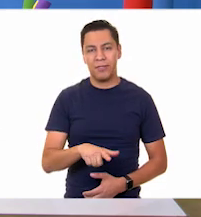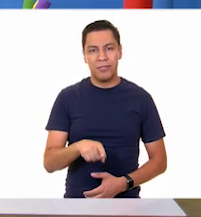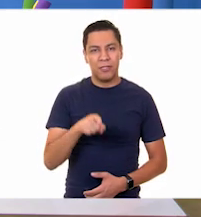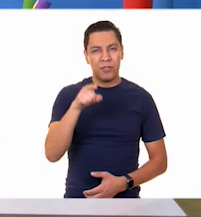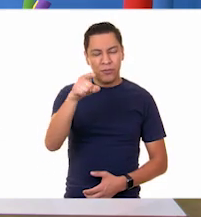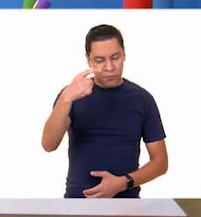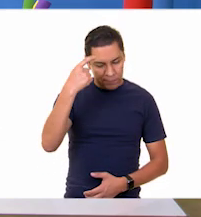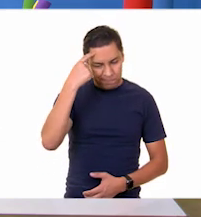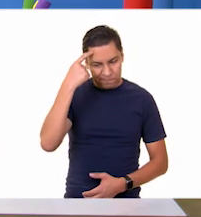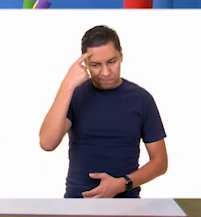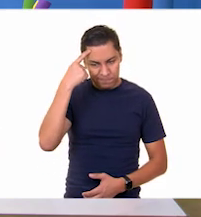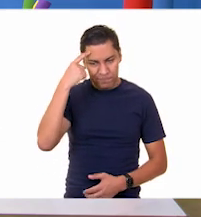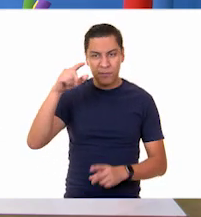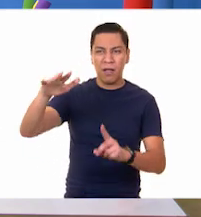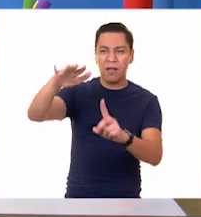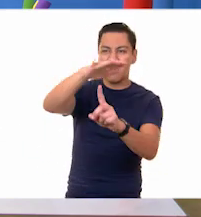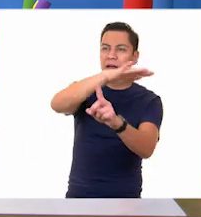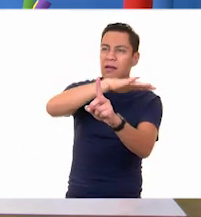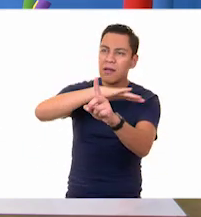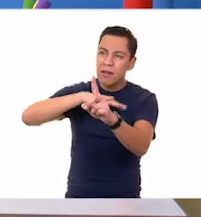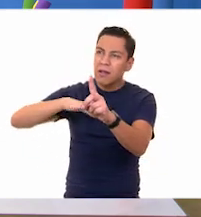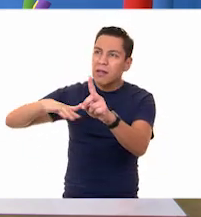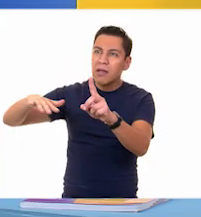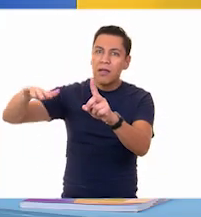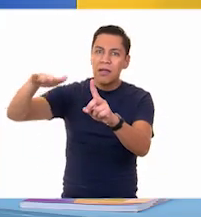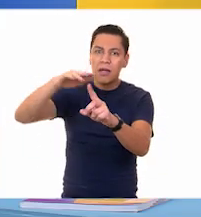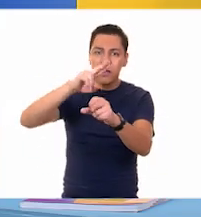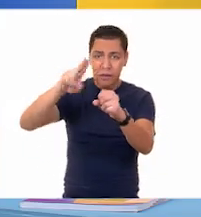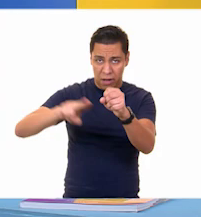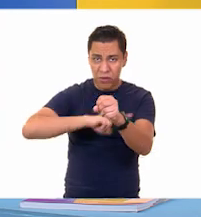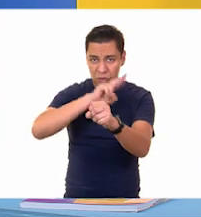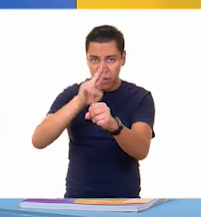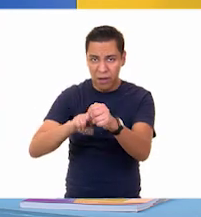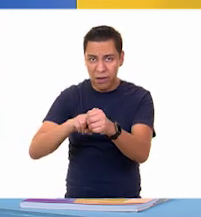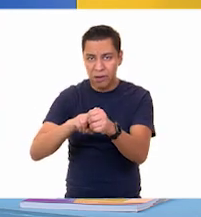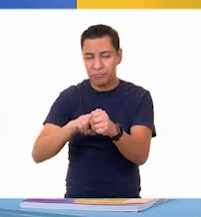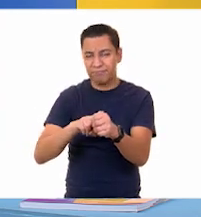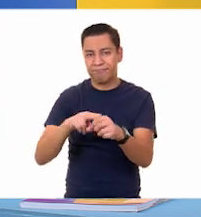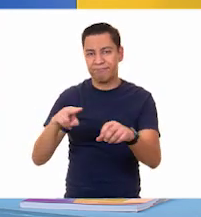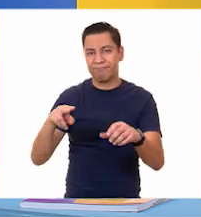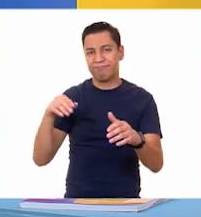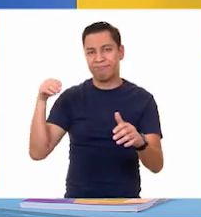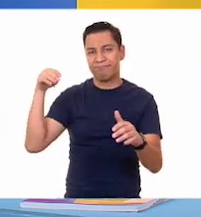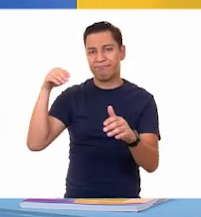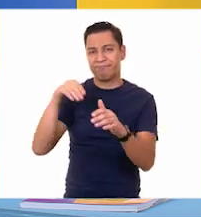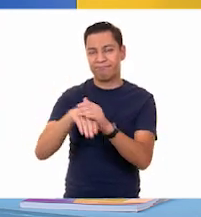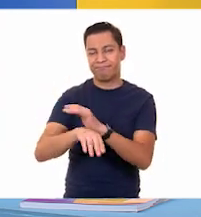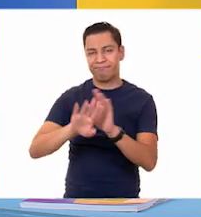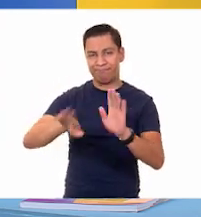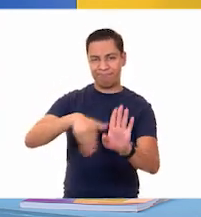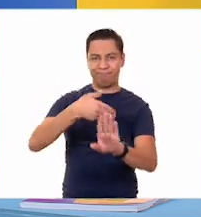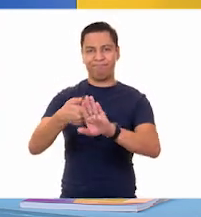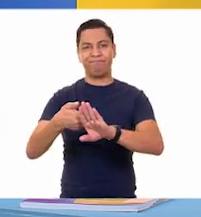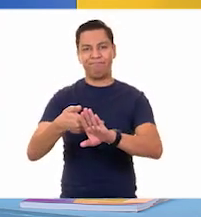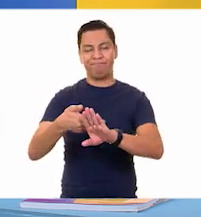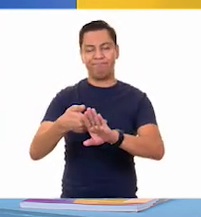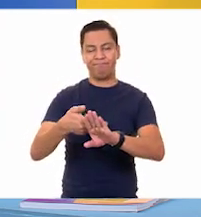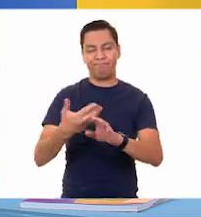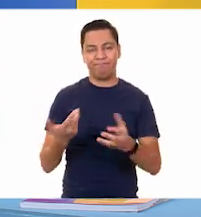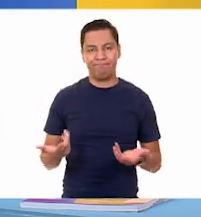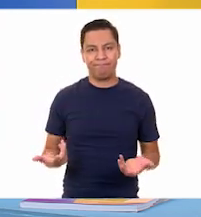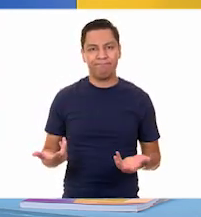relacionado con el deterioro ambiental. Sí, en parte sí, aunque también existen otros factores que influyen en ese